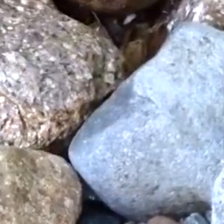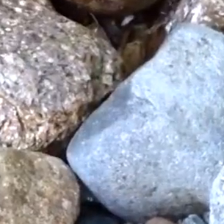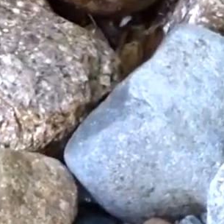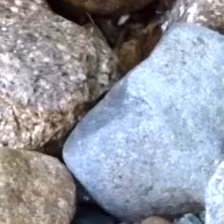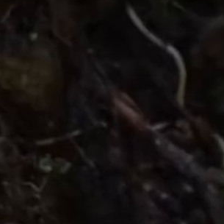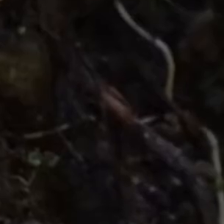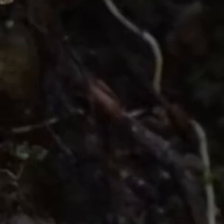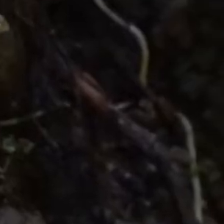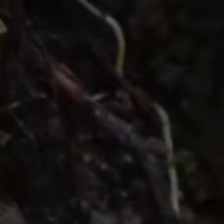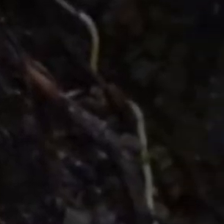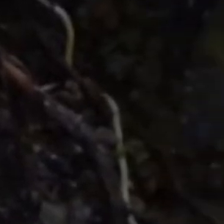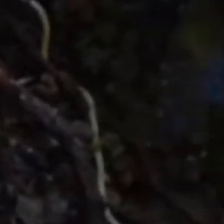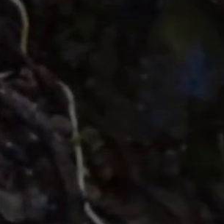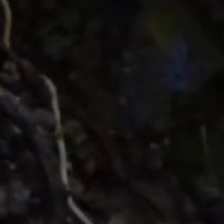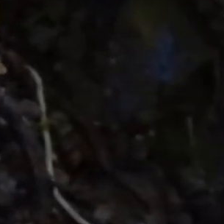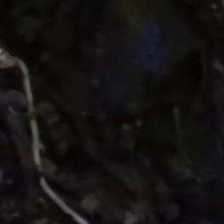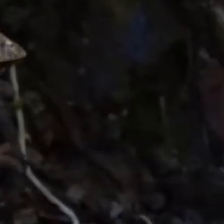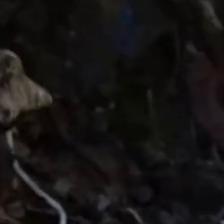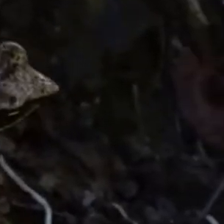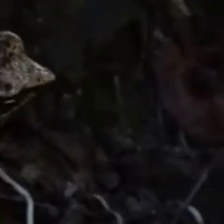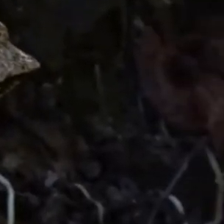Fundación Atelopus.